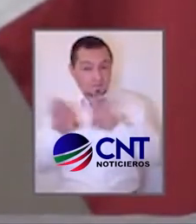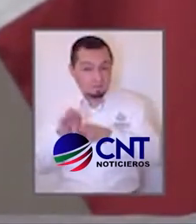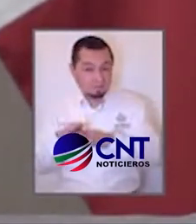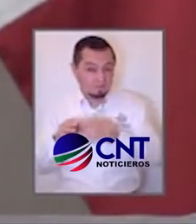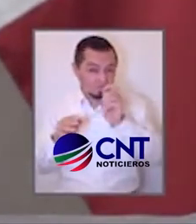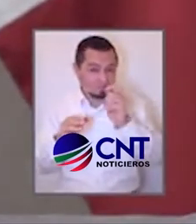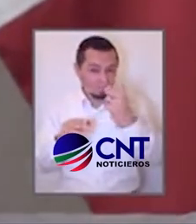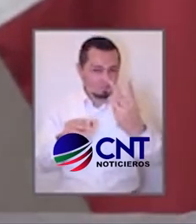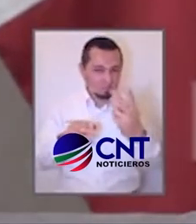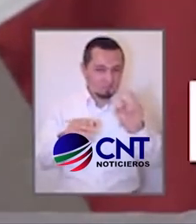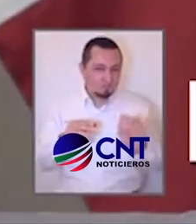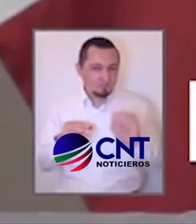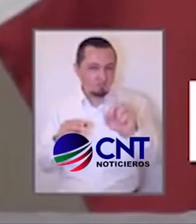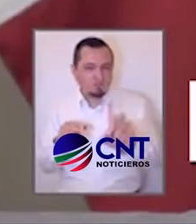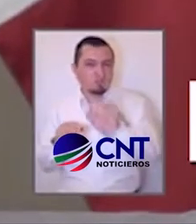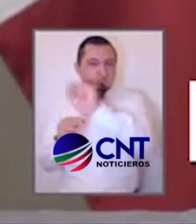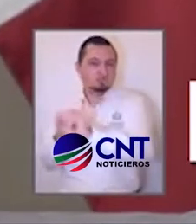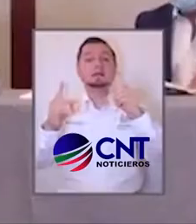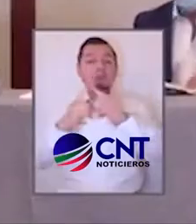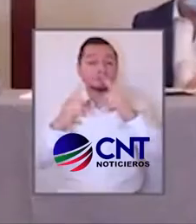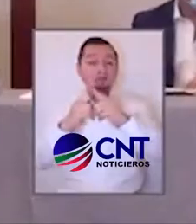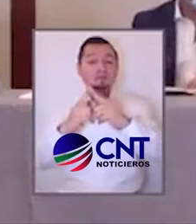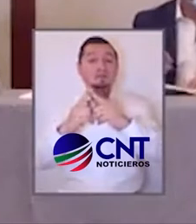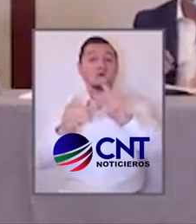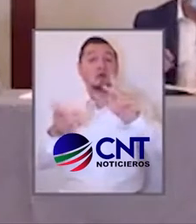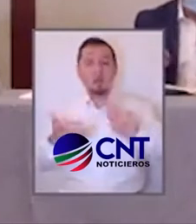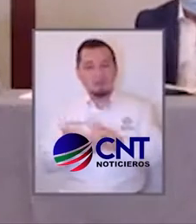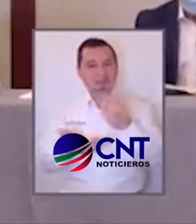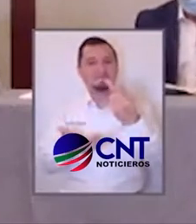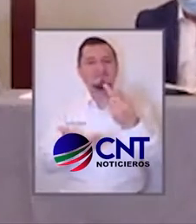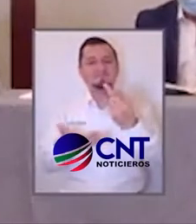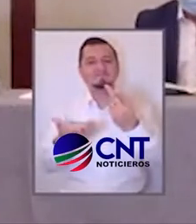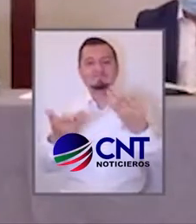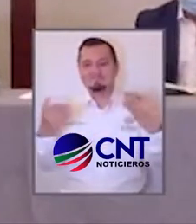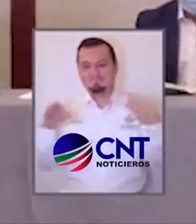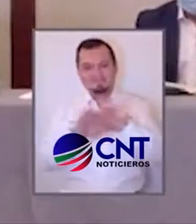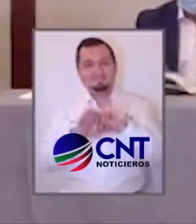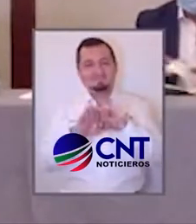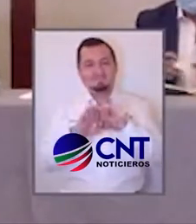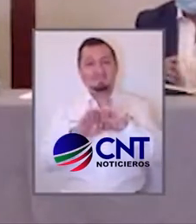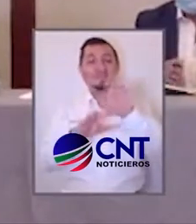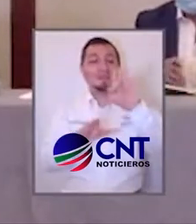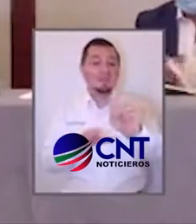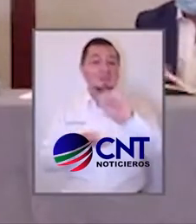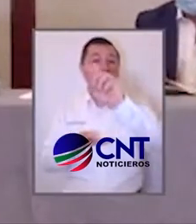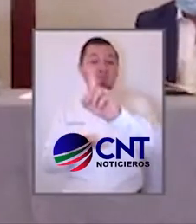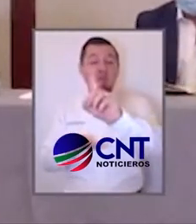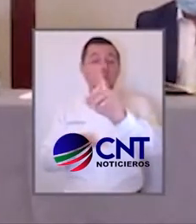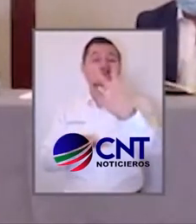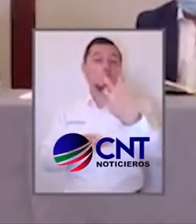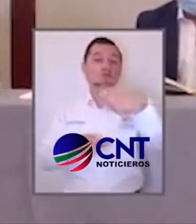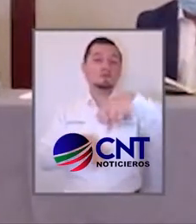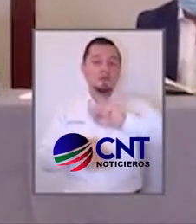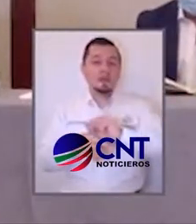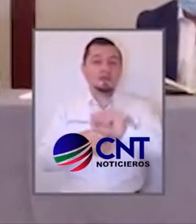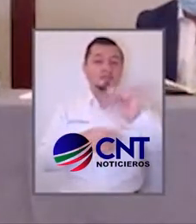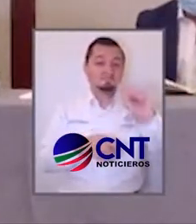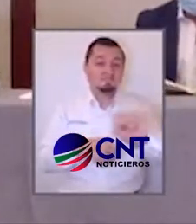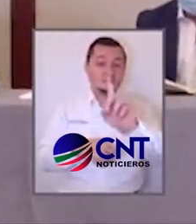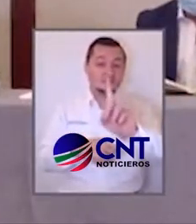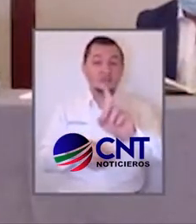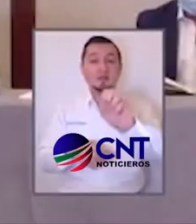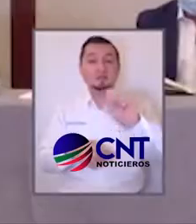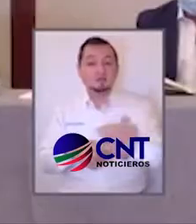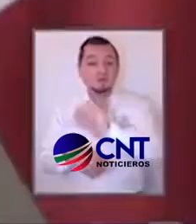van a permanecer cerrados durante dos fines de semana. Todas las actividades, las ceremonias religiosas se suspenden los fines de semana durante dos